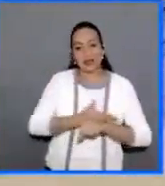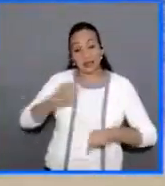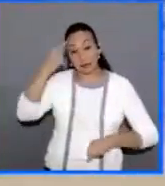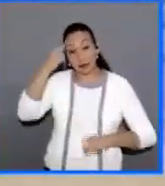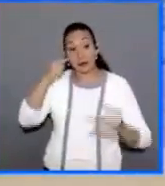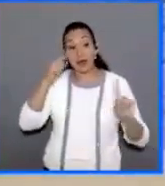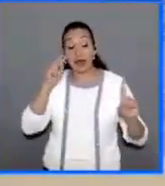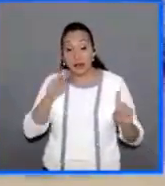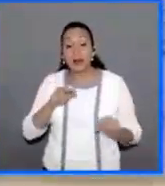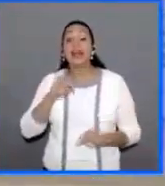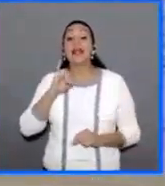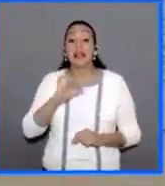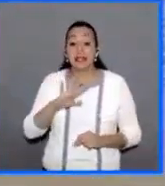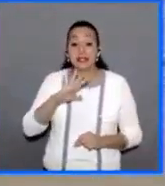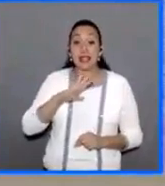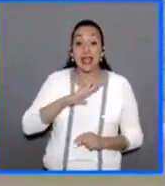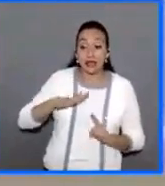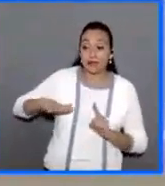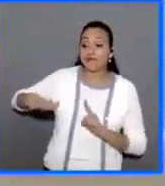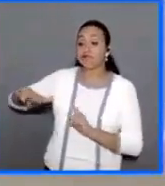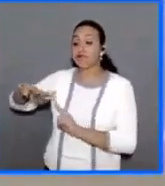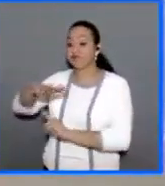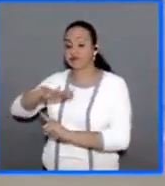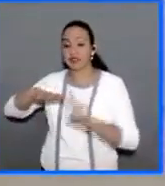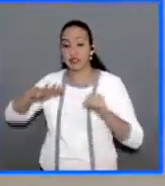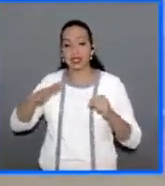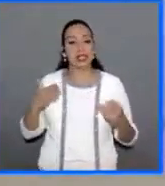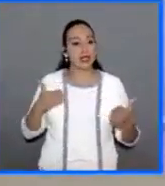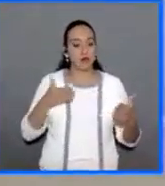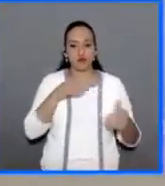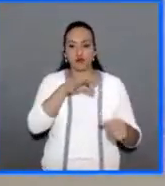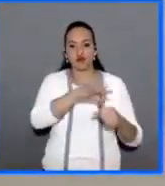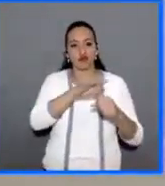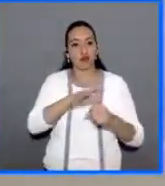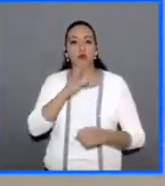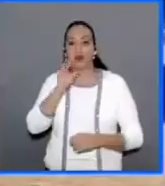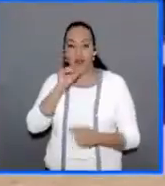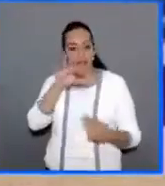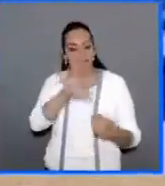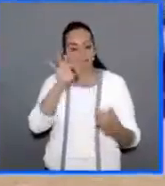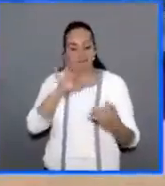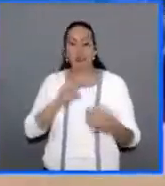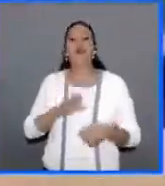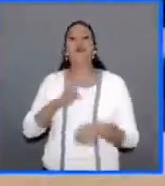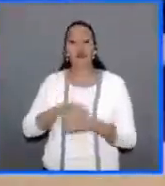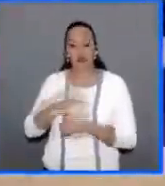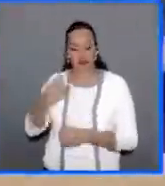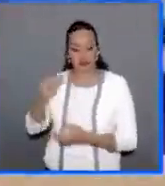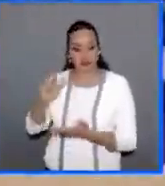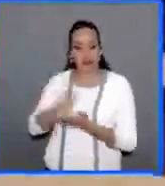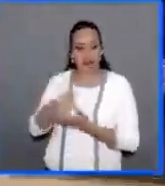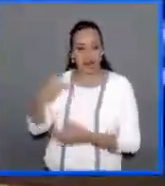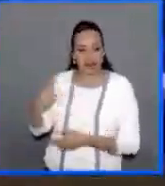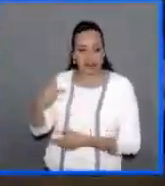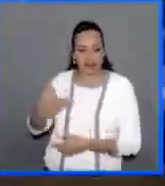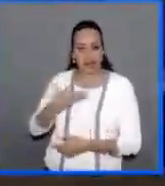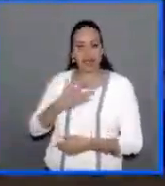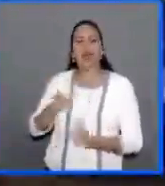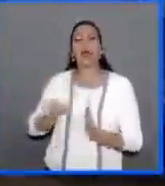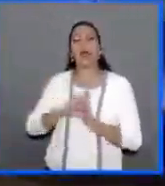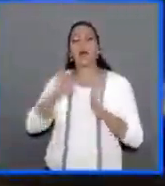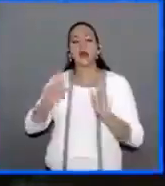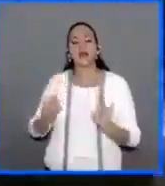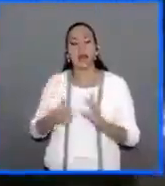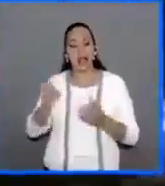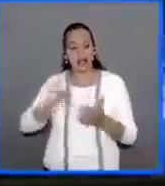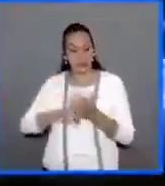de circunstancias de imposibilidad de elección. Esto es de acuerdo con la ley vigente, cuando exista una situación de conflicto interno